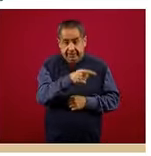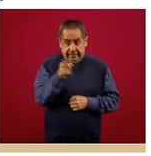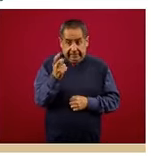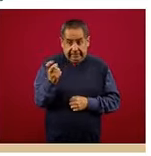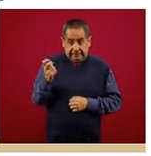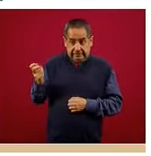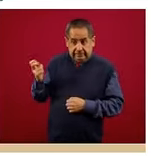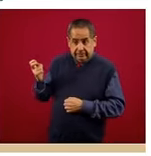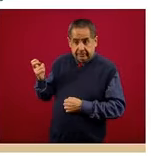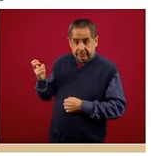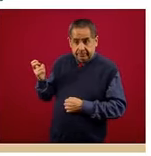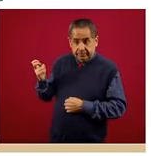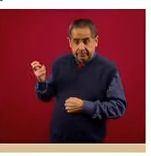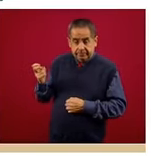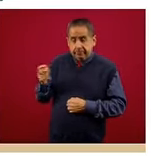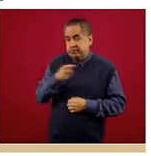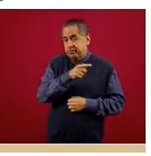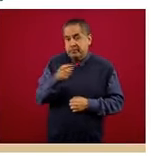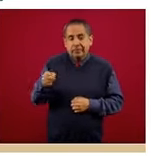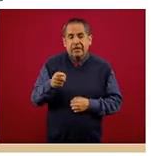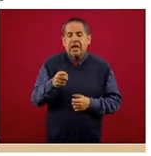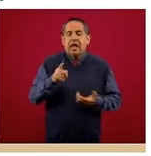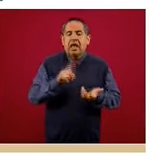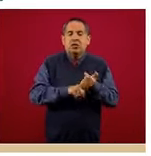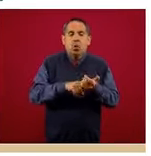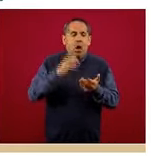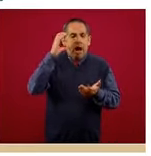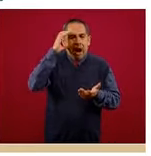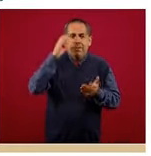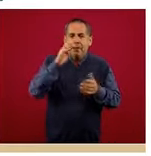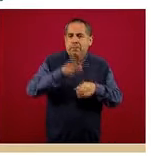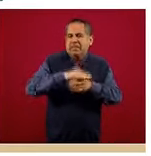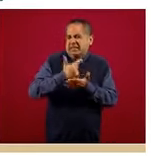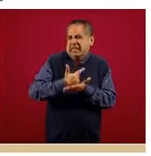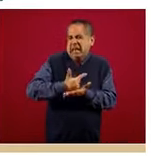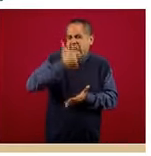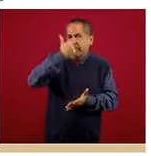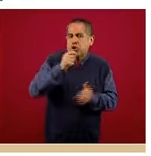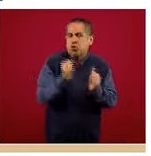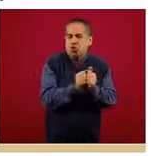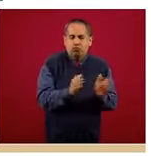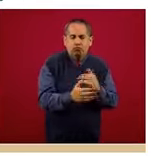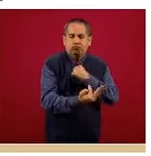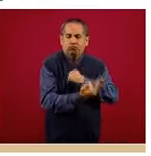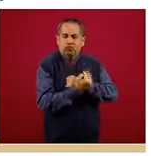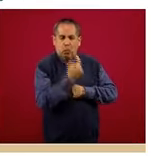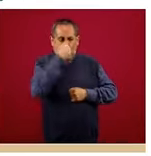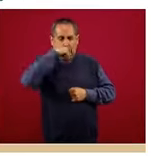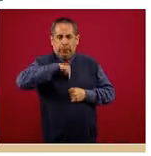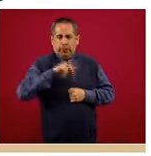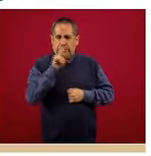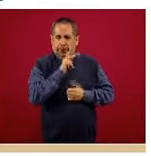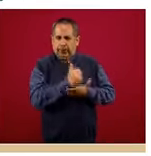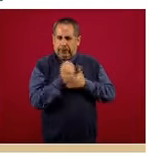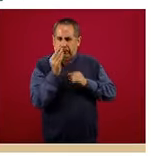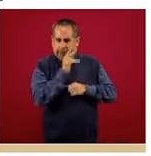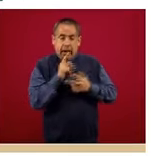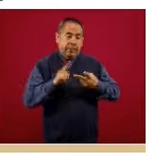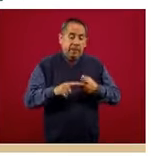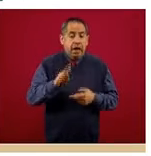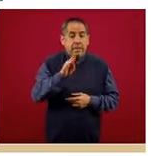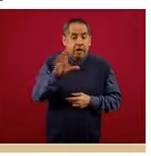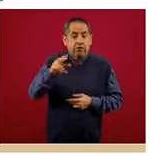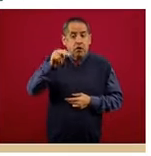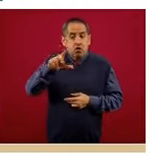críticas, aquí sí todos tienen al menos ese 30%, aunque son igual Baja California, Nuevo León, los que ahora